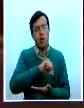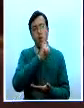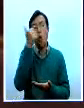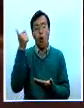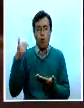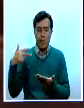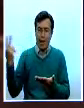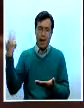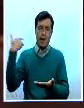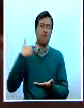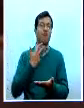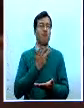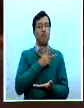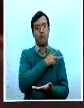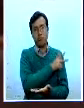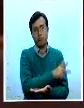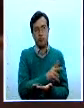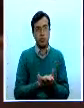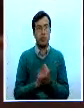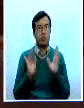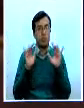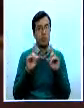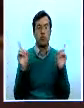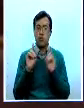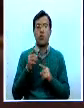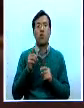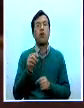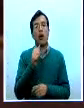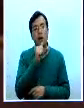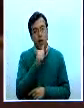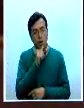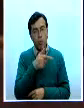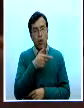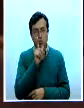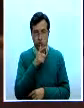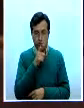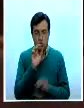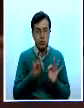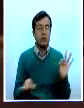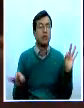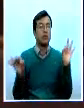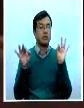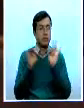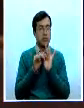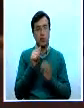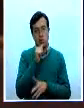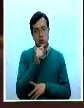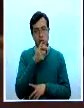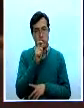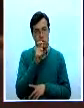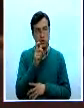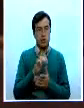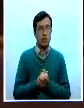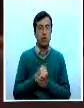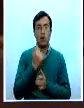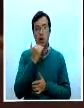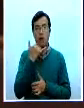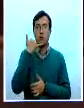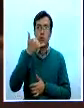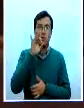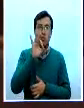y sobre todo evitemos ir lo que sí hay que hidratarse hay que estar obviamente cualquier situación que requiera a través del